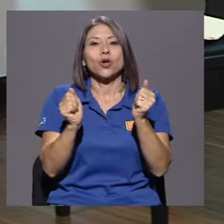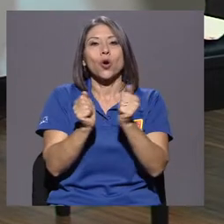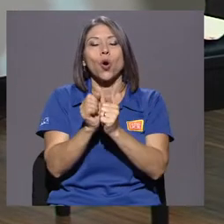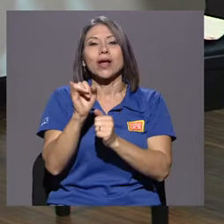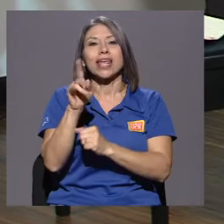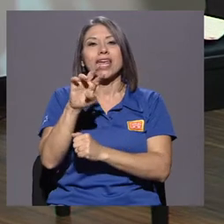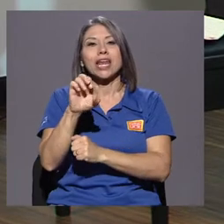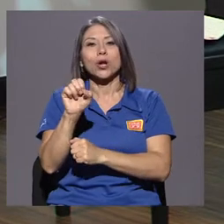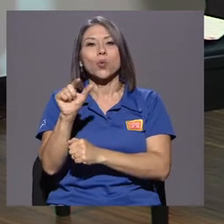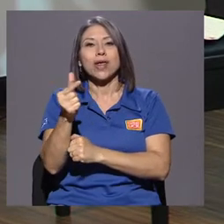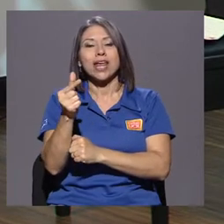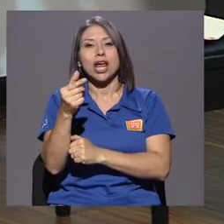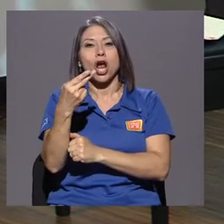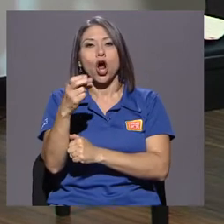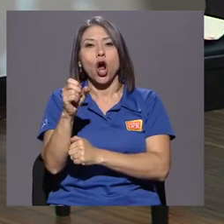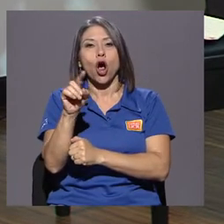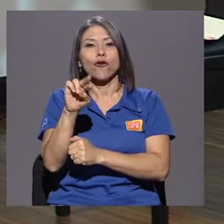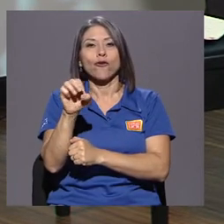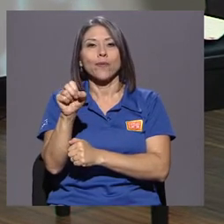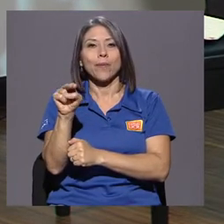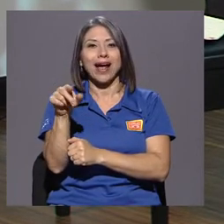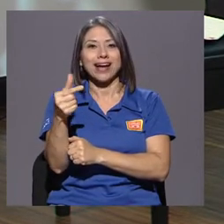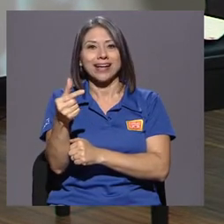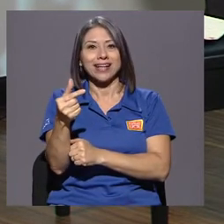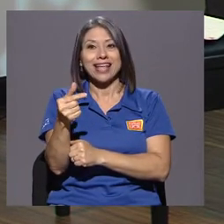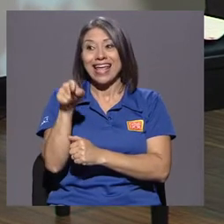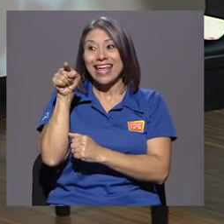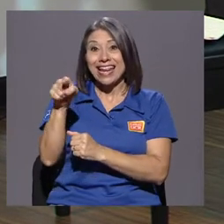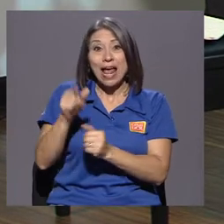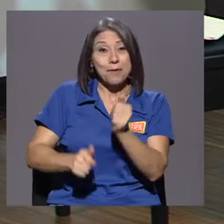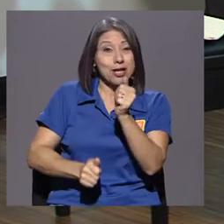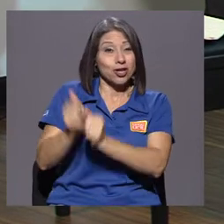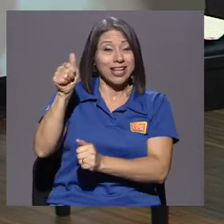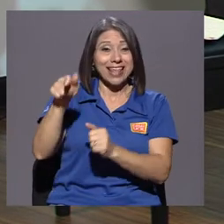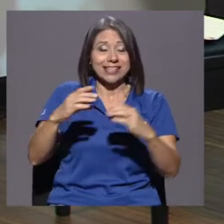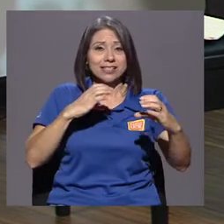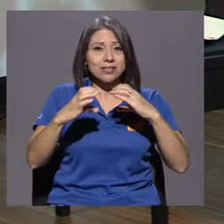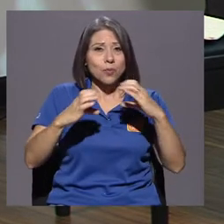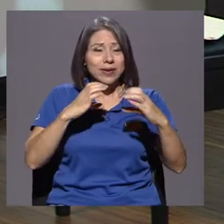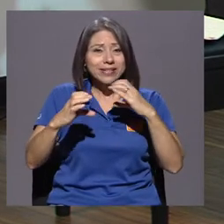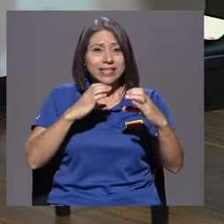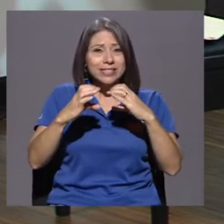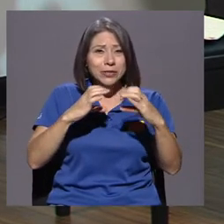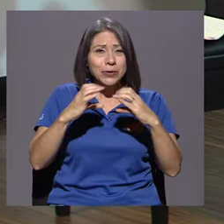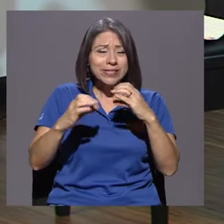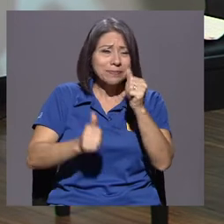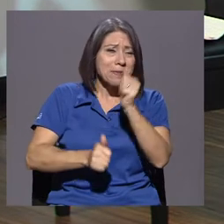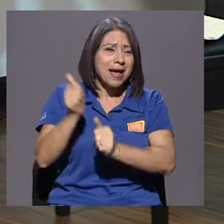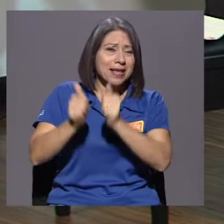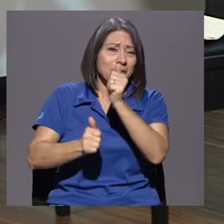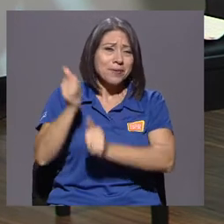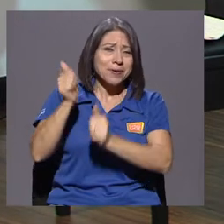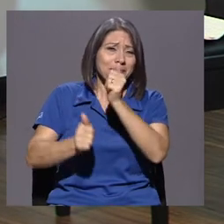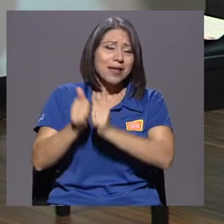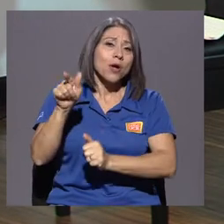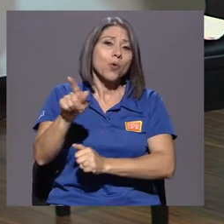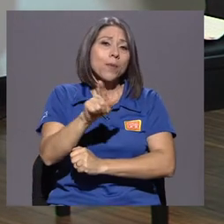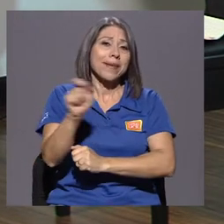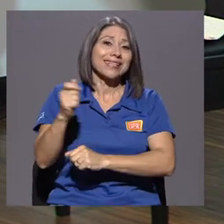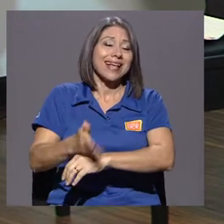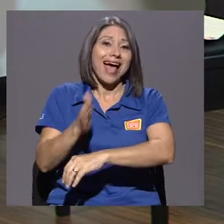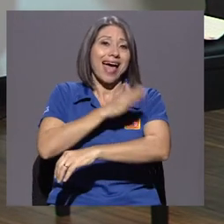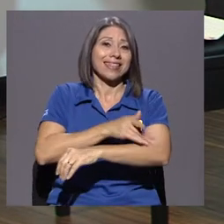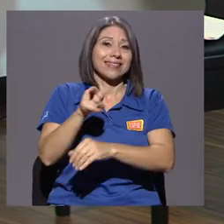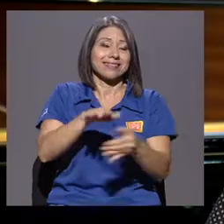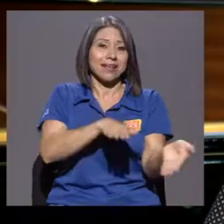grabadas y que lo el culto la mayor parte de estas conversaciones fueron justamente justamente marlon un mes antes de que